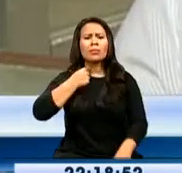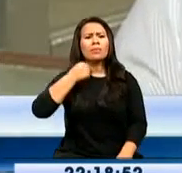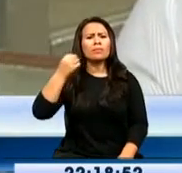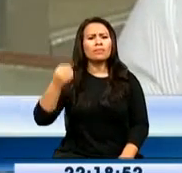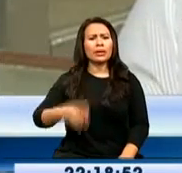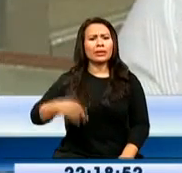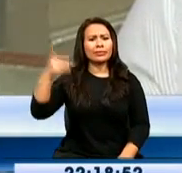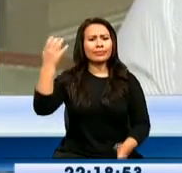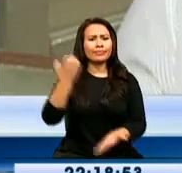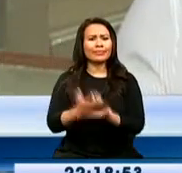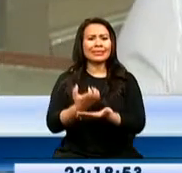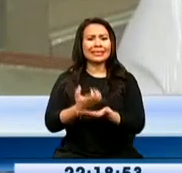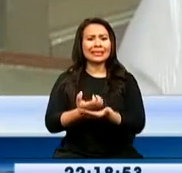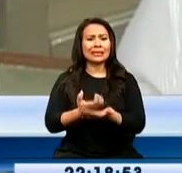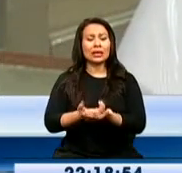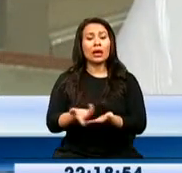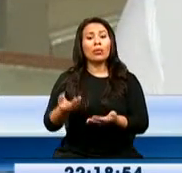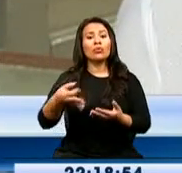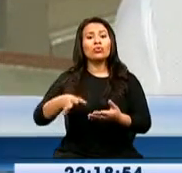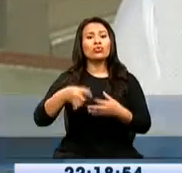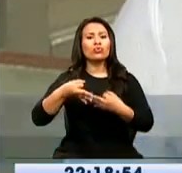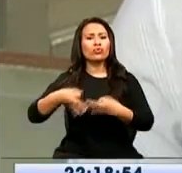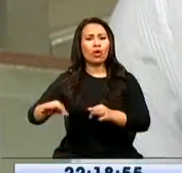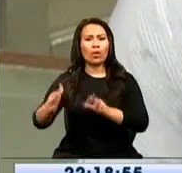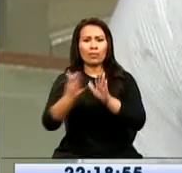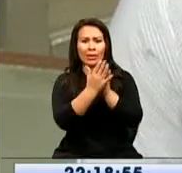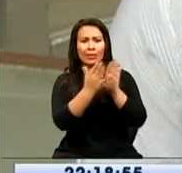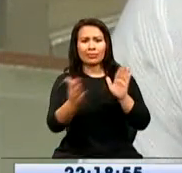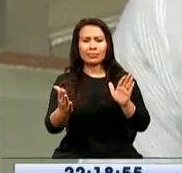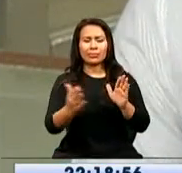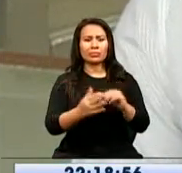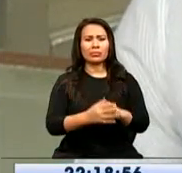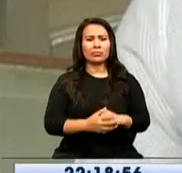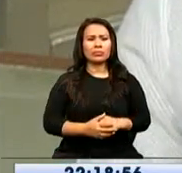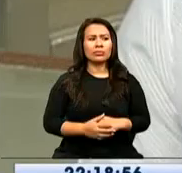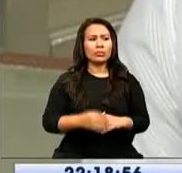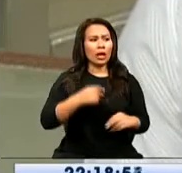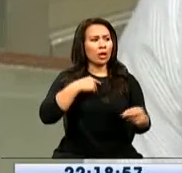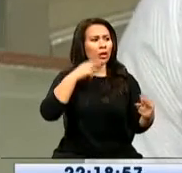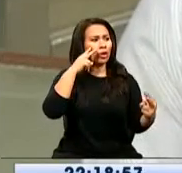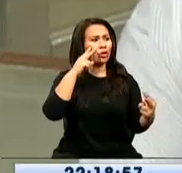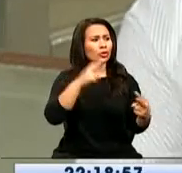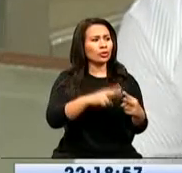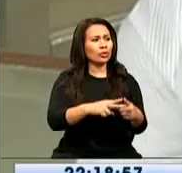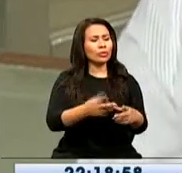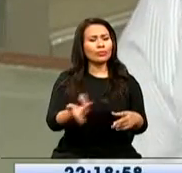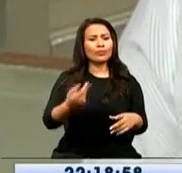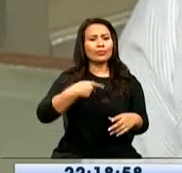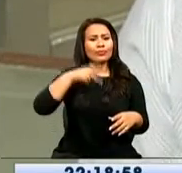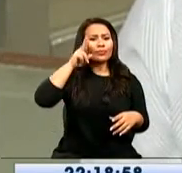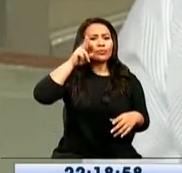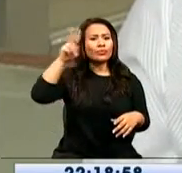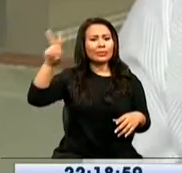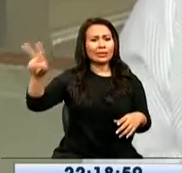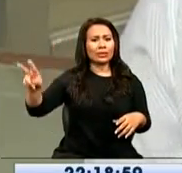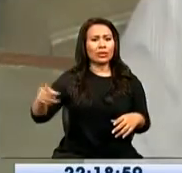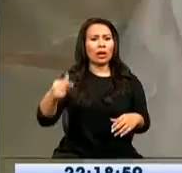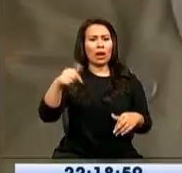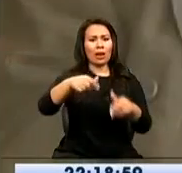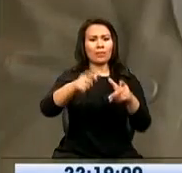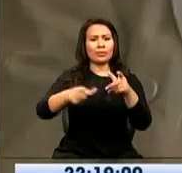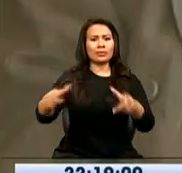esta crisis económica su modelo, su imagen que dieron a conocer o visionaron a la